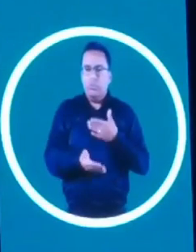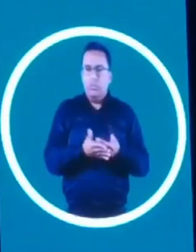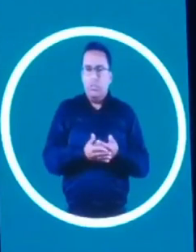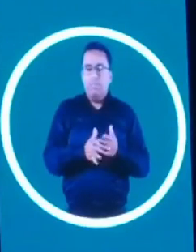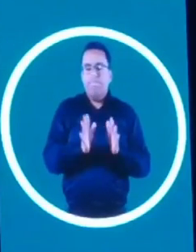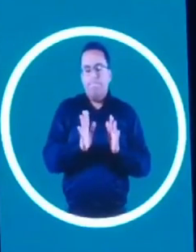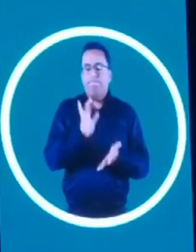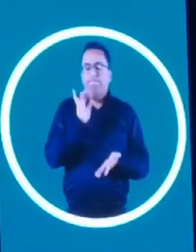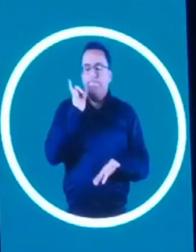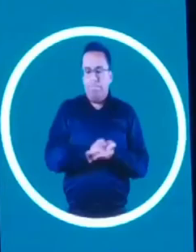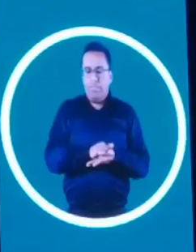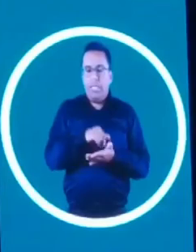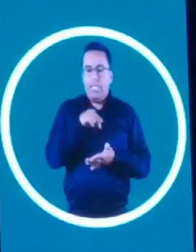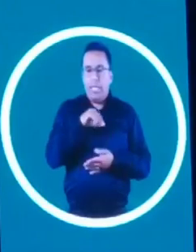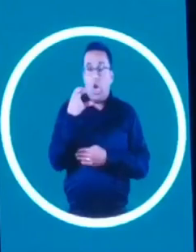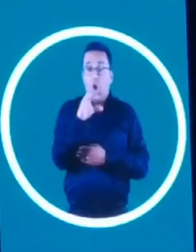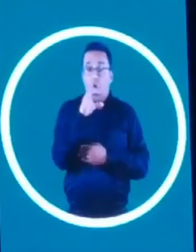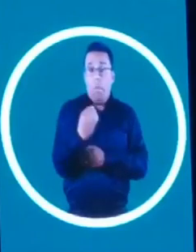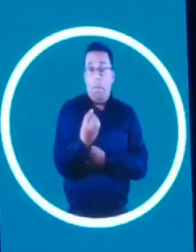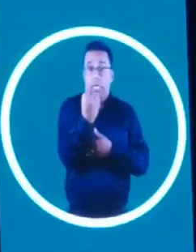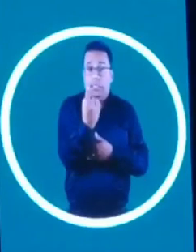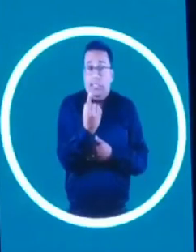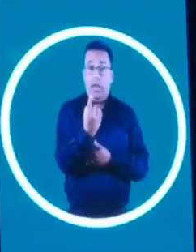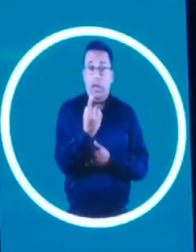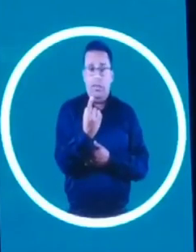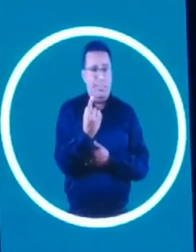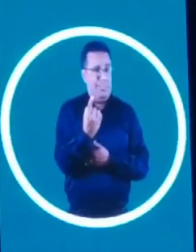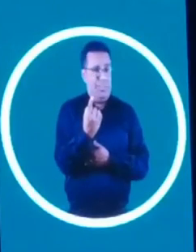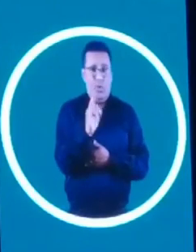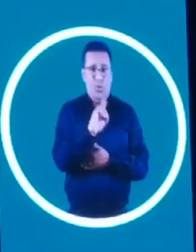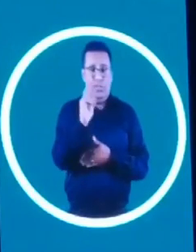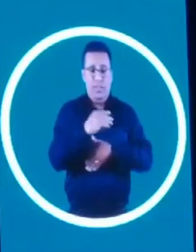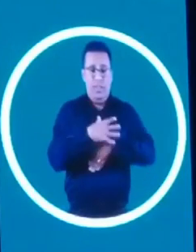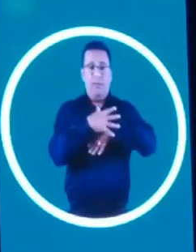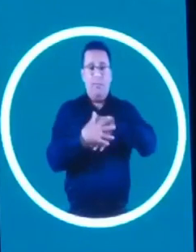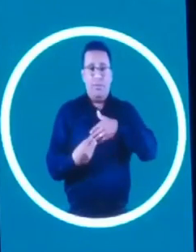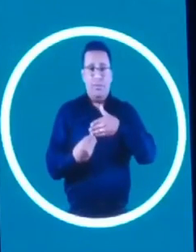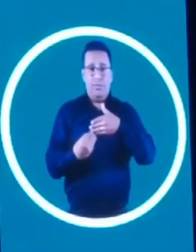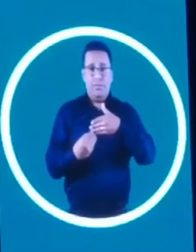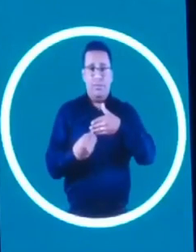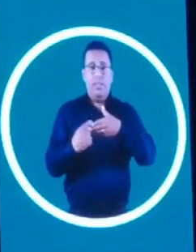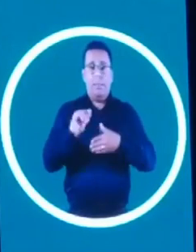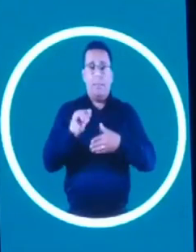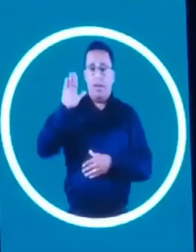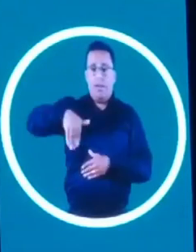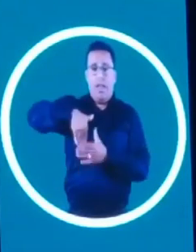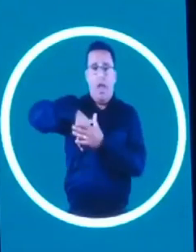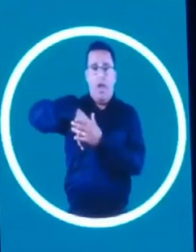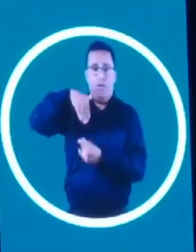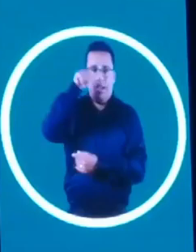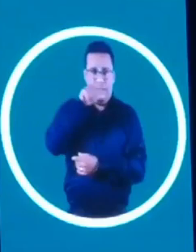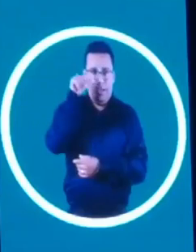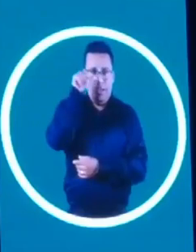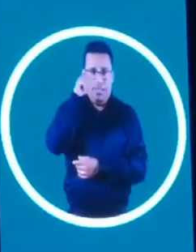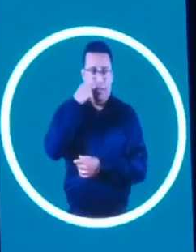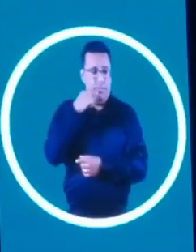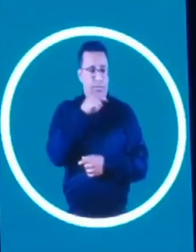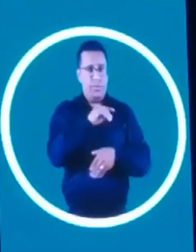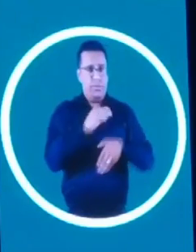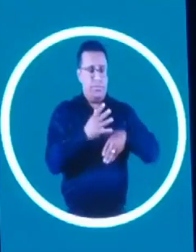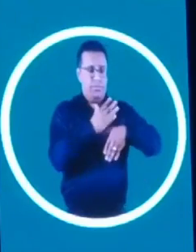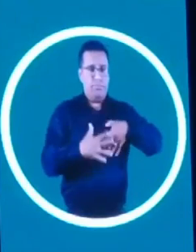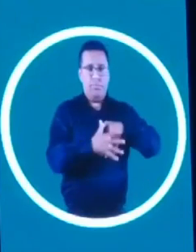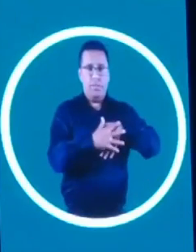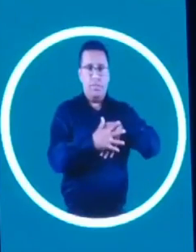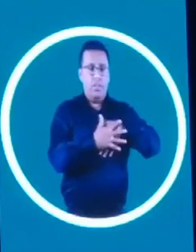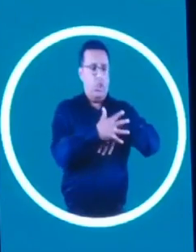pero esto pasa en América Latina, pero esto pasa en el continente africano, esto pasa en el Caribe, en el